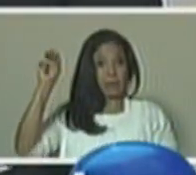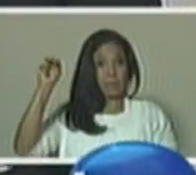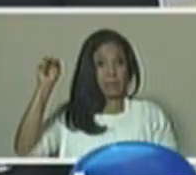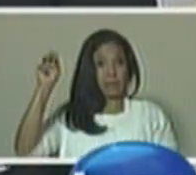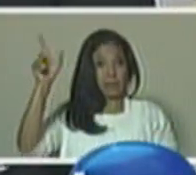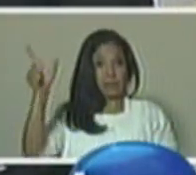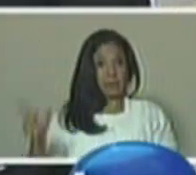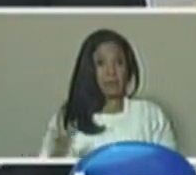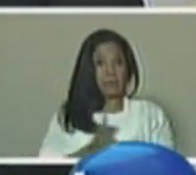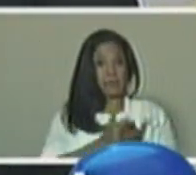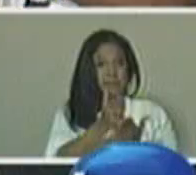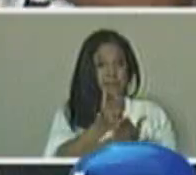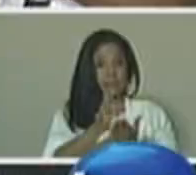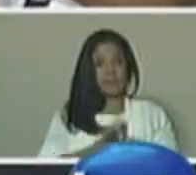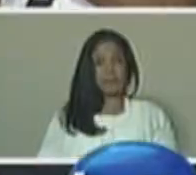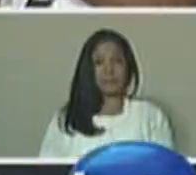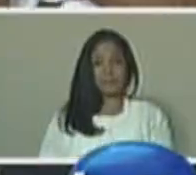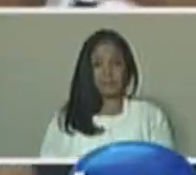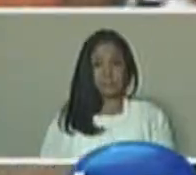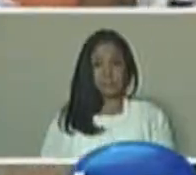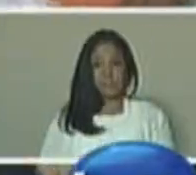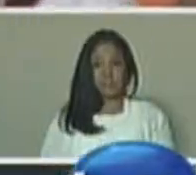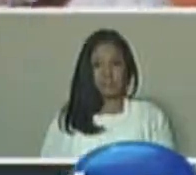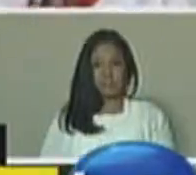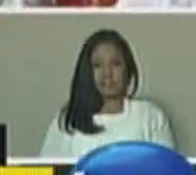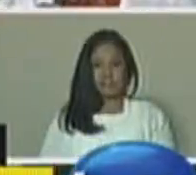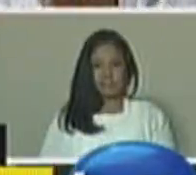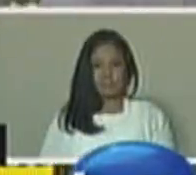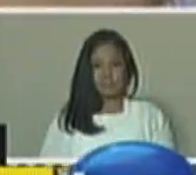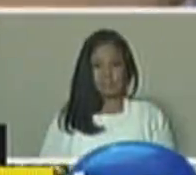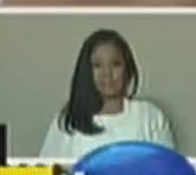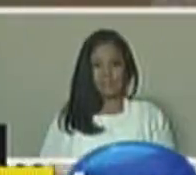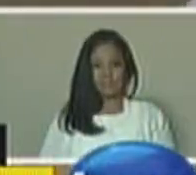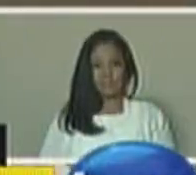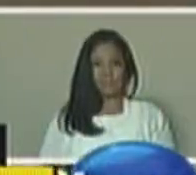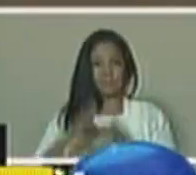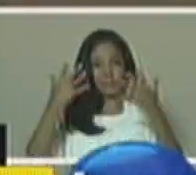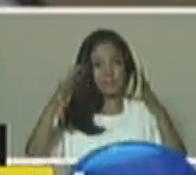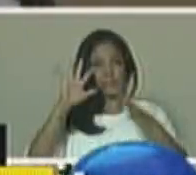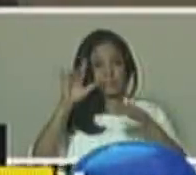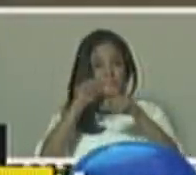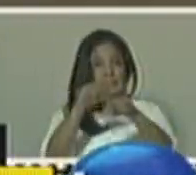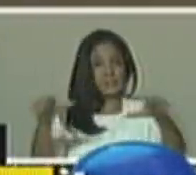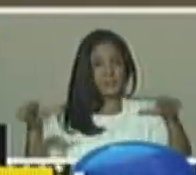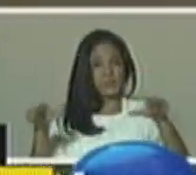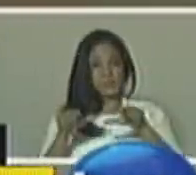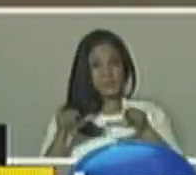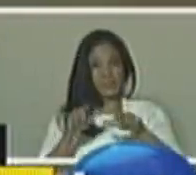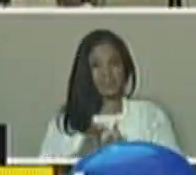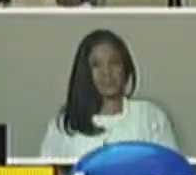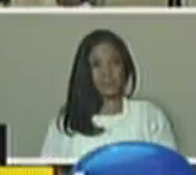Chiriquí. ¡Felicitaciones, Laura Miranda, Chiriquí! ¡Quinto lugar!